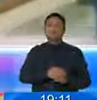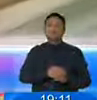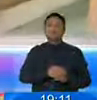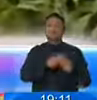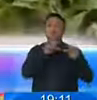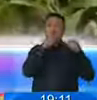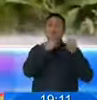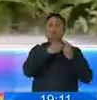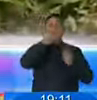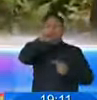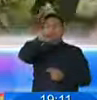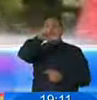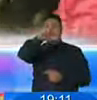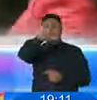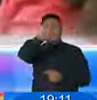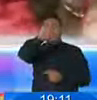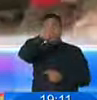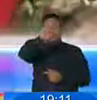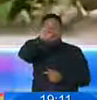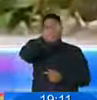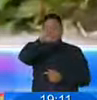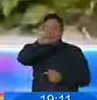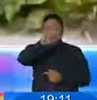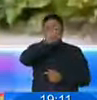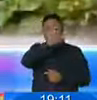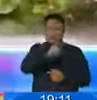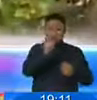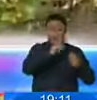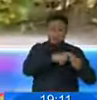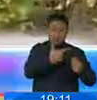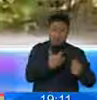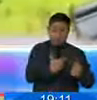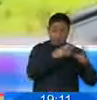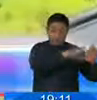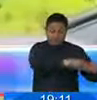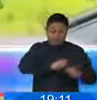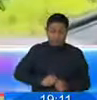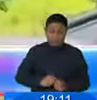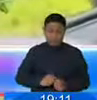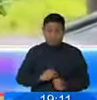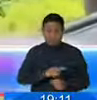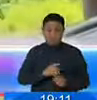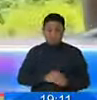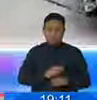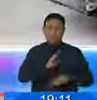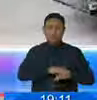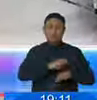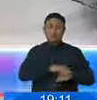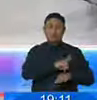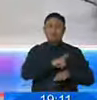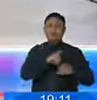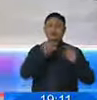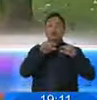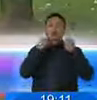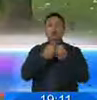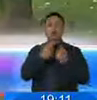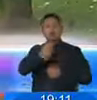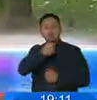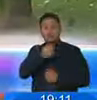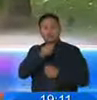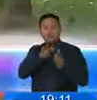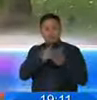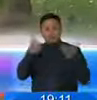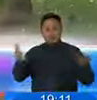Oliver Sinisterra, que según autoridades de Colombia es el presunto autor material del secuestro del equipo periodístico de Diario El Comercio,